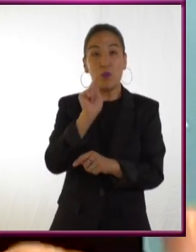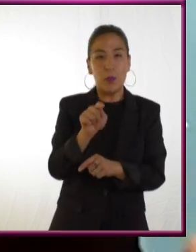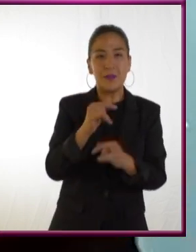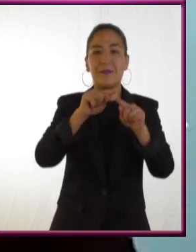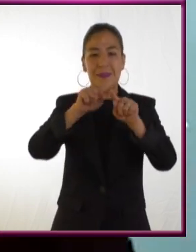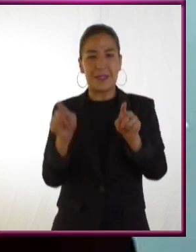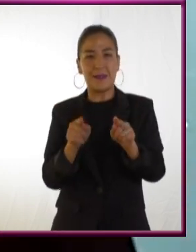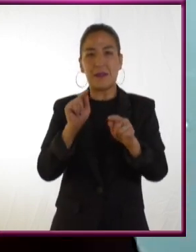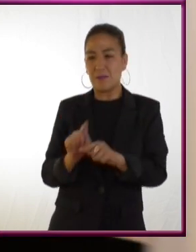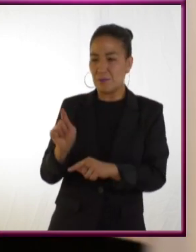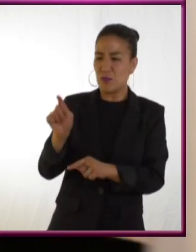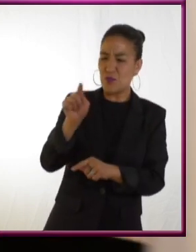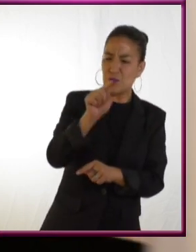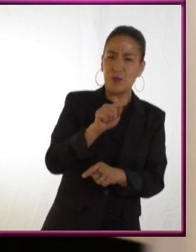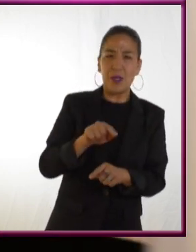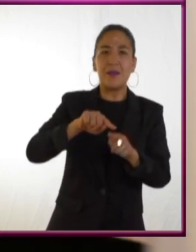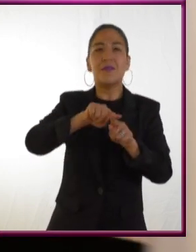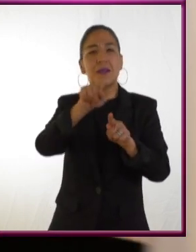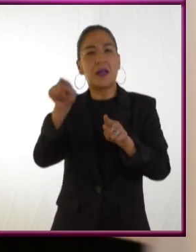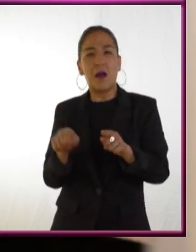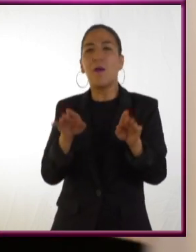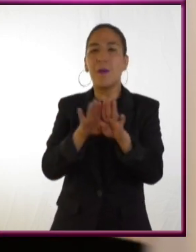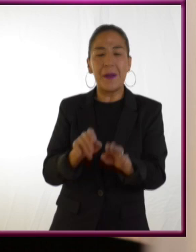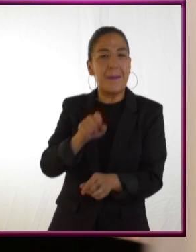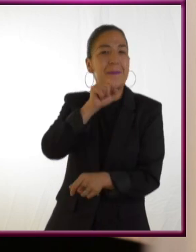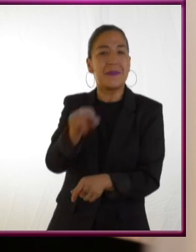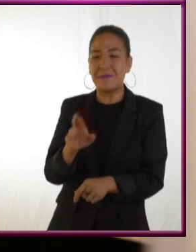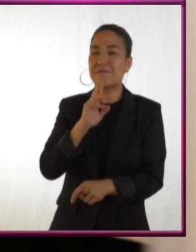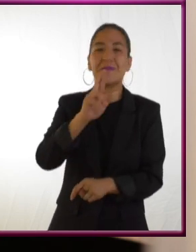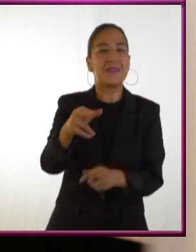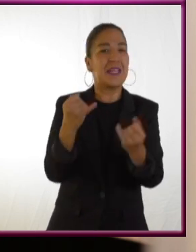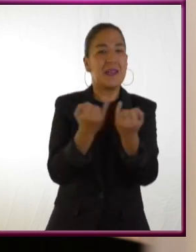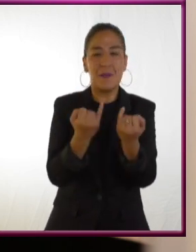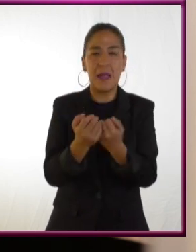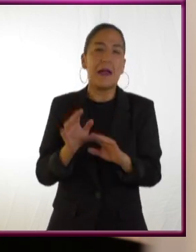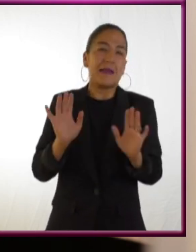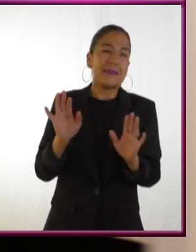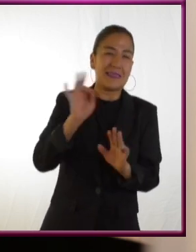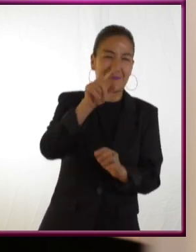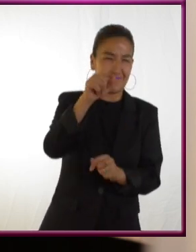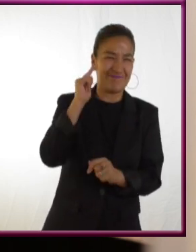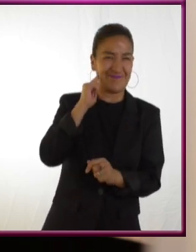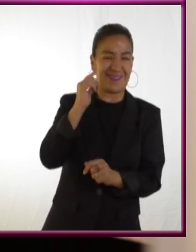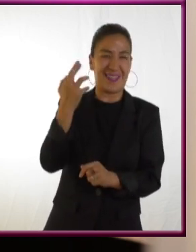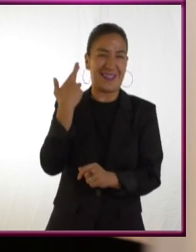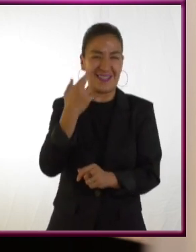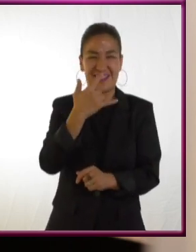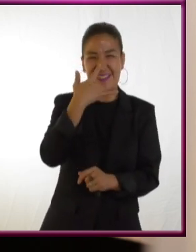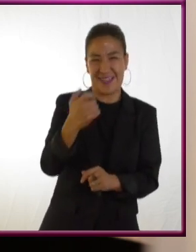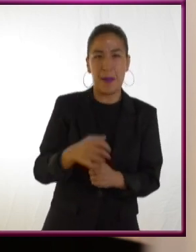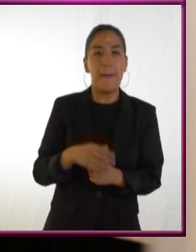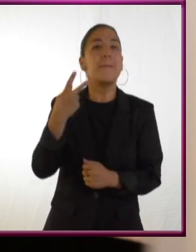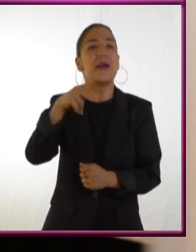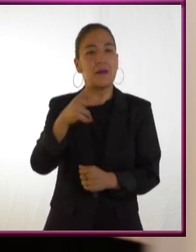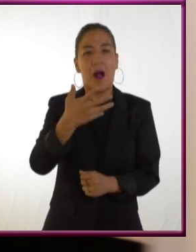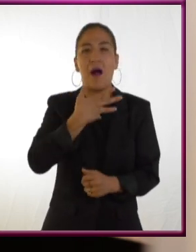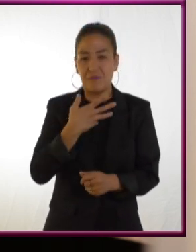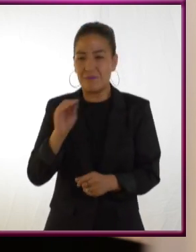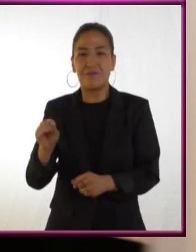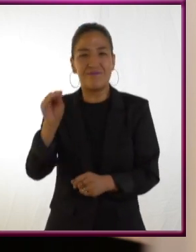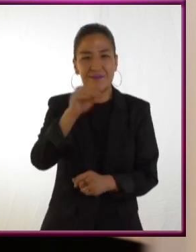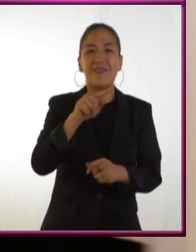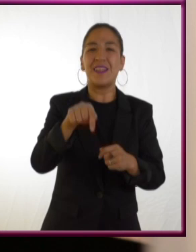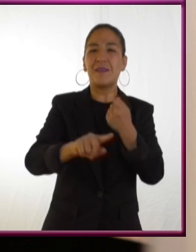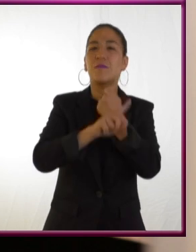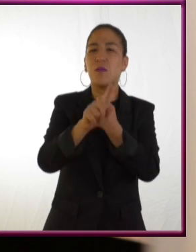estas aristas sin repetir y poder empezar a buscar propiedades sobre eso. A lo mejor suena como raro querer buscar este tipo de caminos, pero